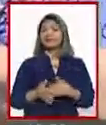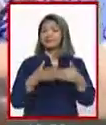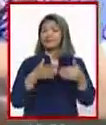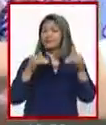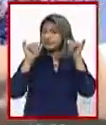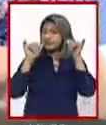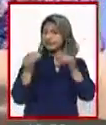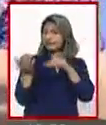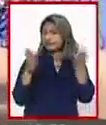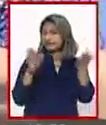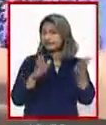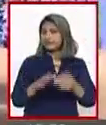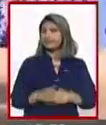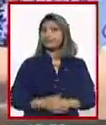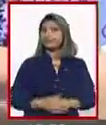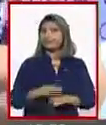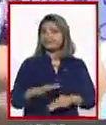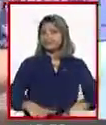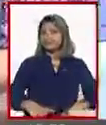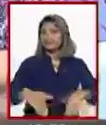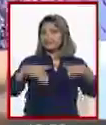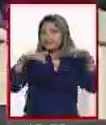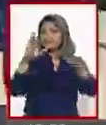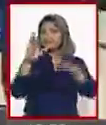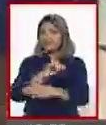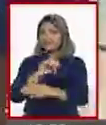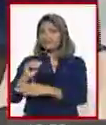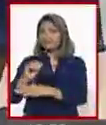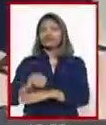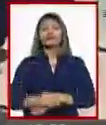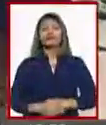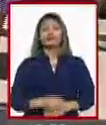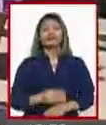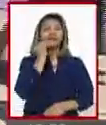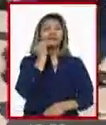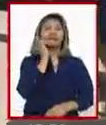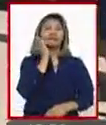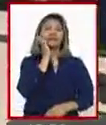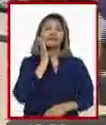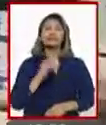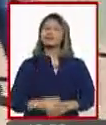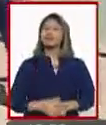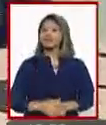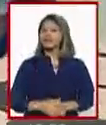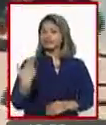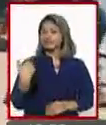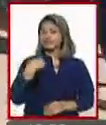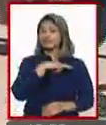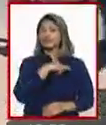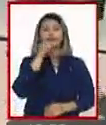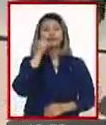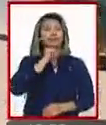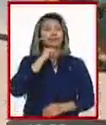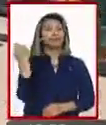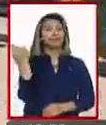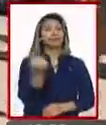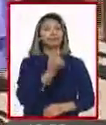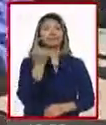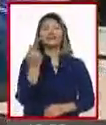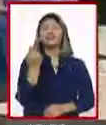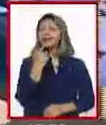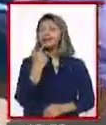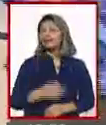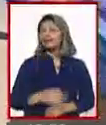aquí. Ella va a criar nuestros hijos, ella va a mantener nuestros hogares. Aquí nosotros somos mujeres solas, la